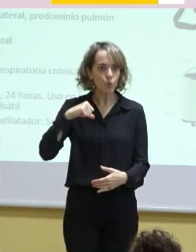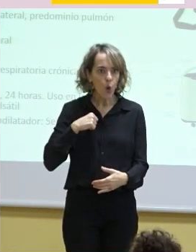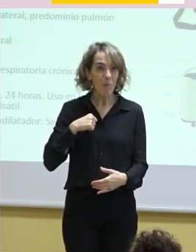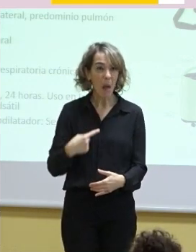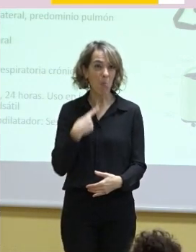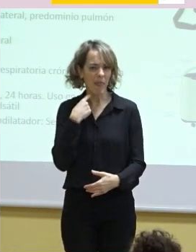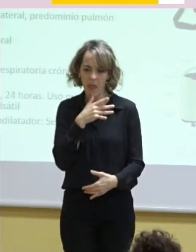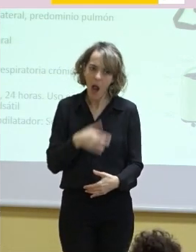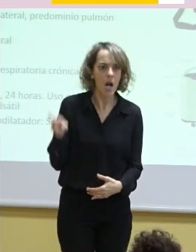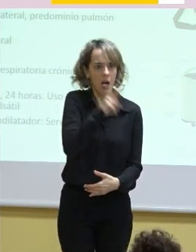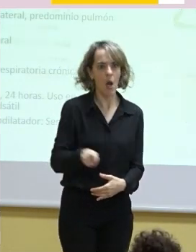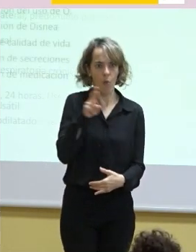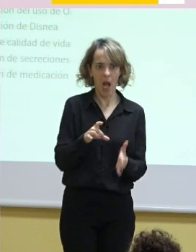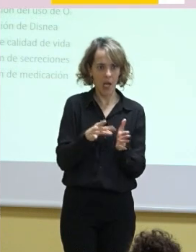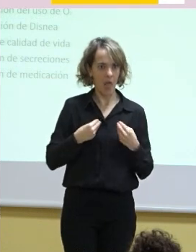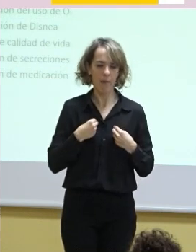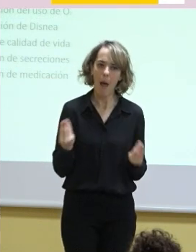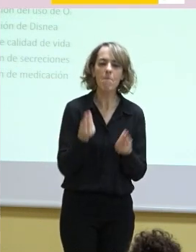perdido y sobre todo su calidad de vida.